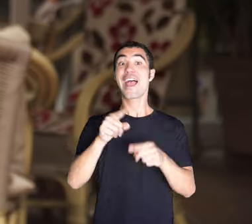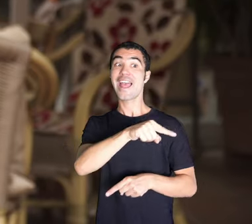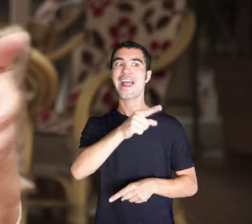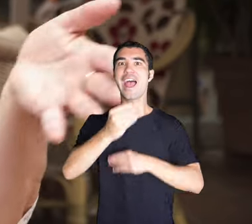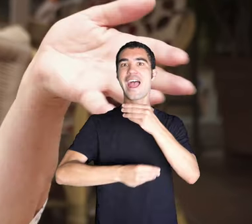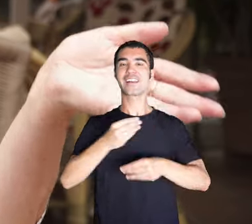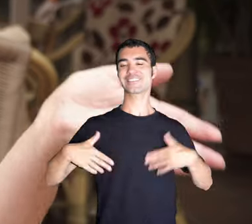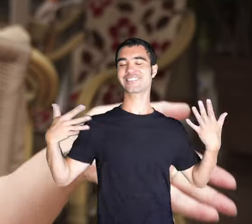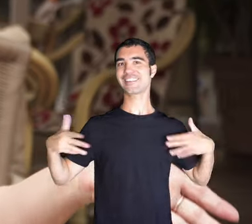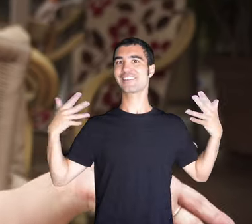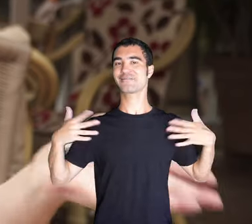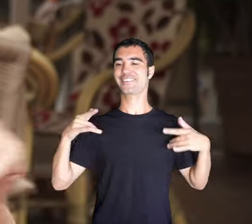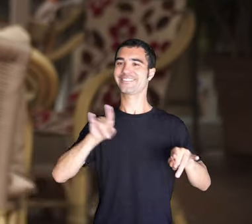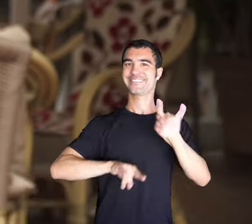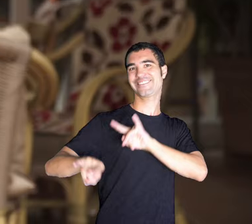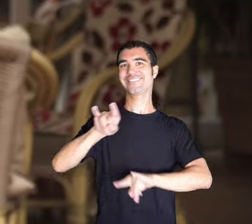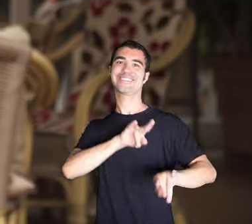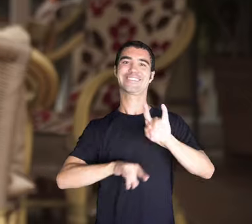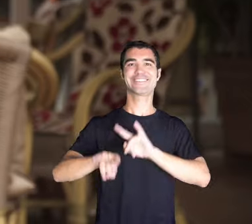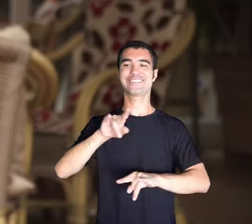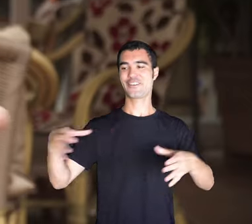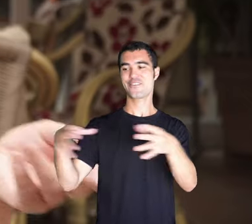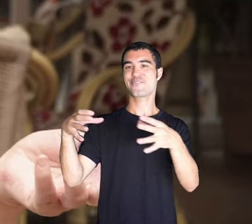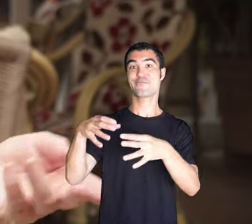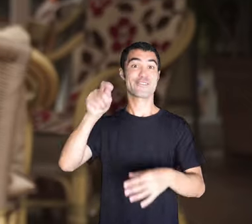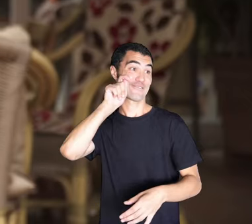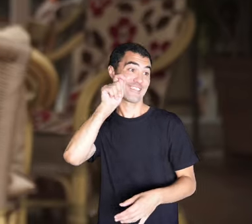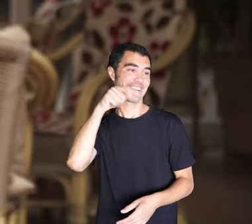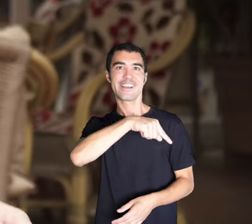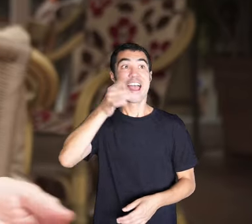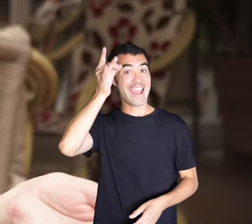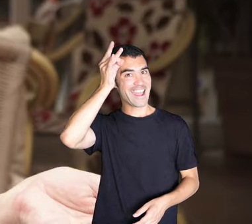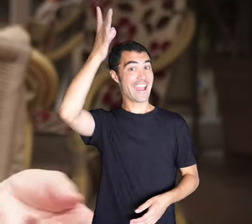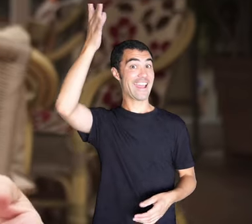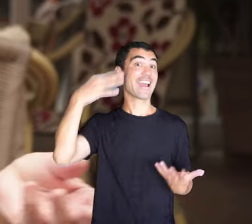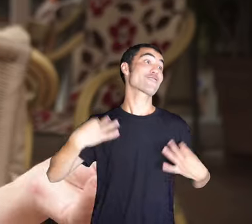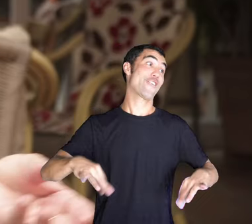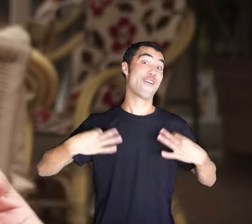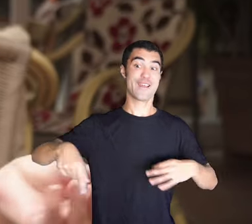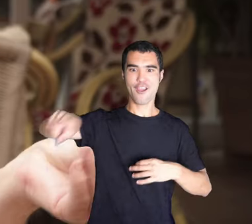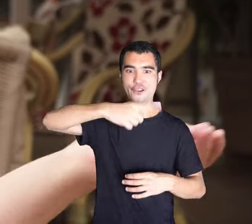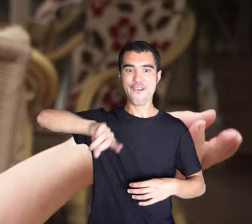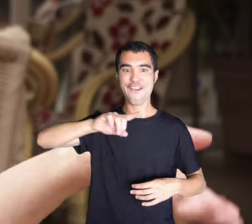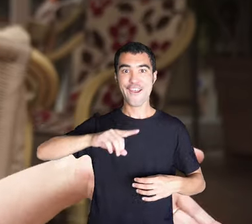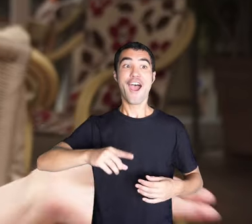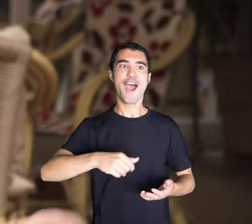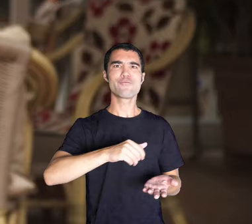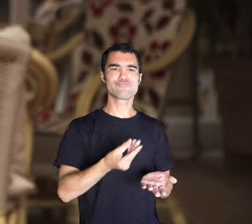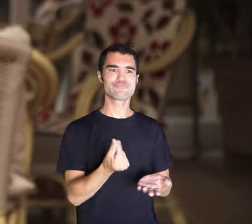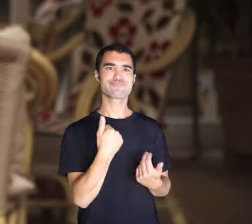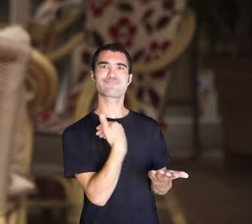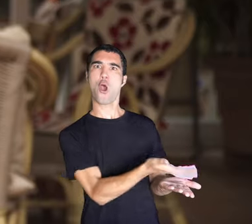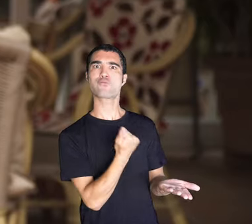simpatía del grupo, no tuvo mejor idea, porque desde luego después el grupo dejaba